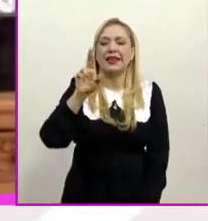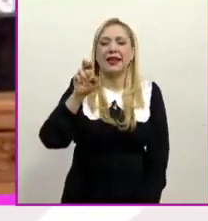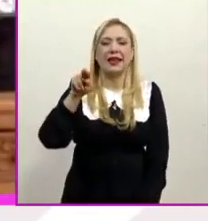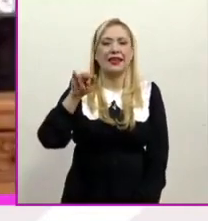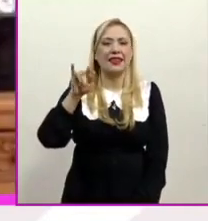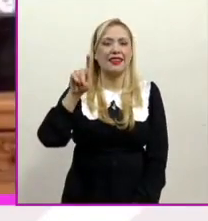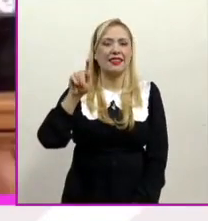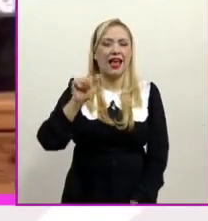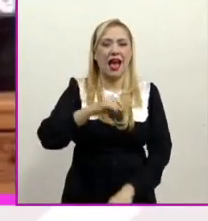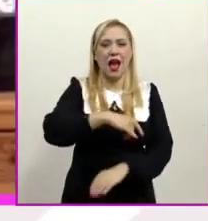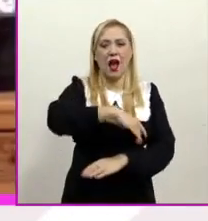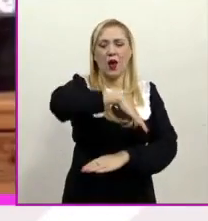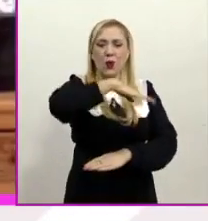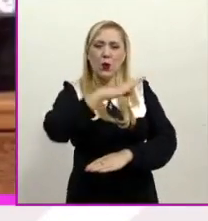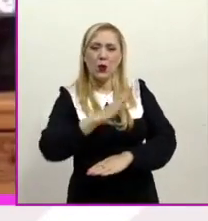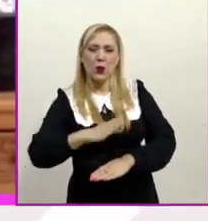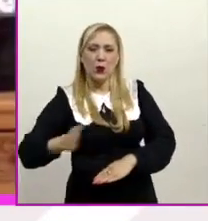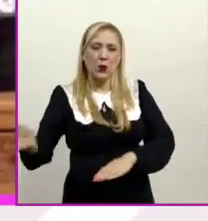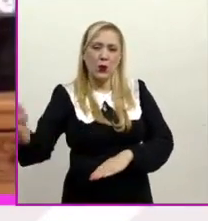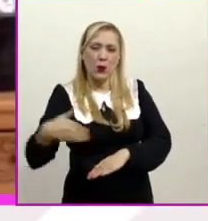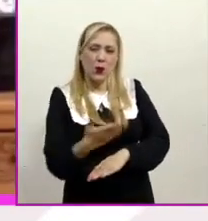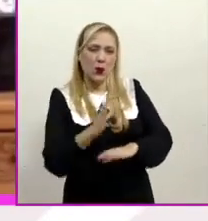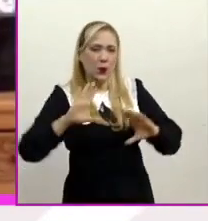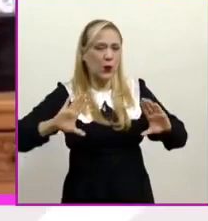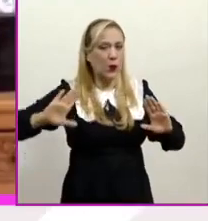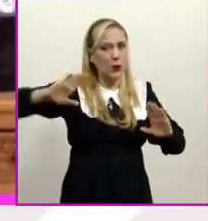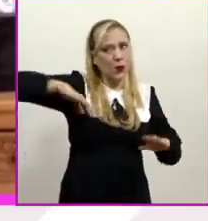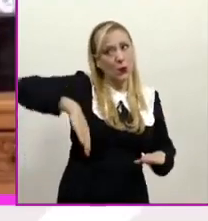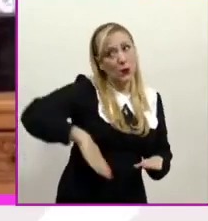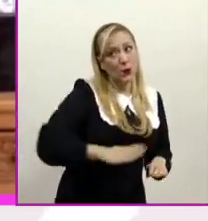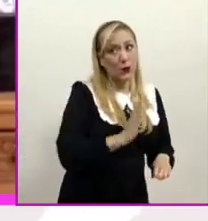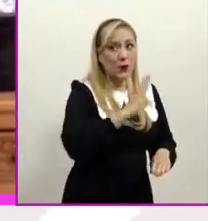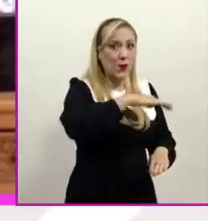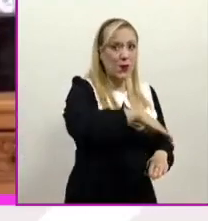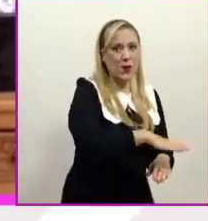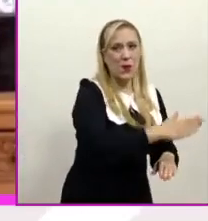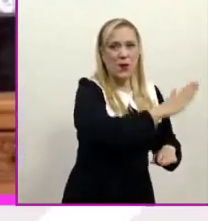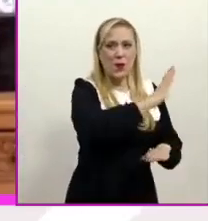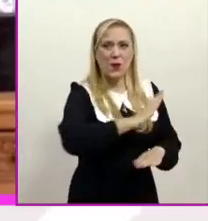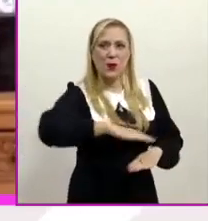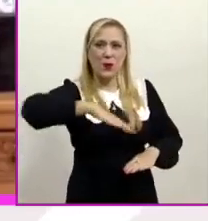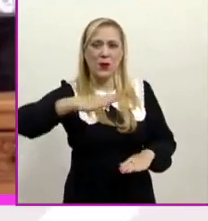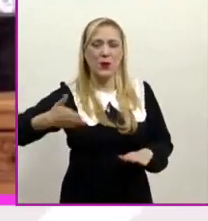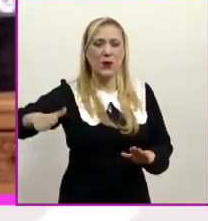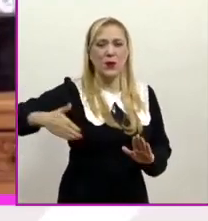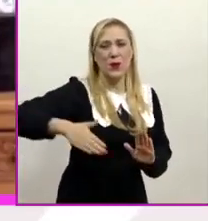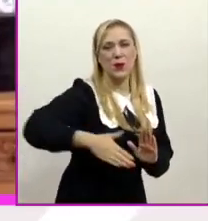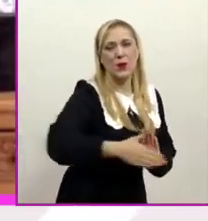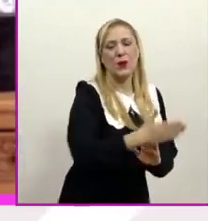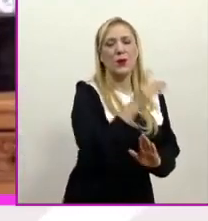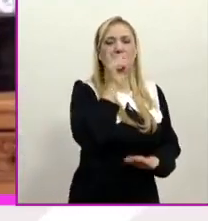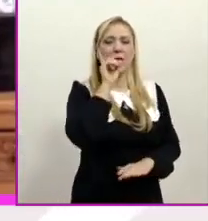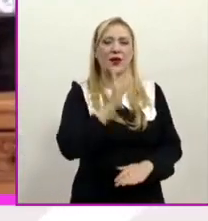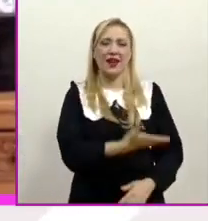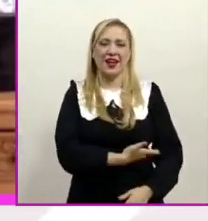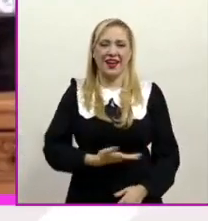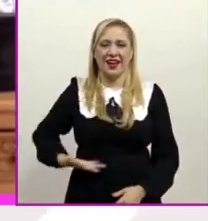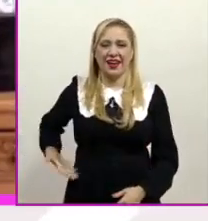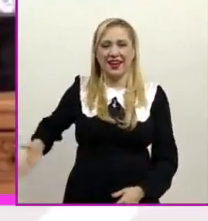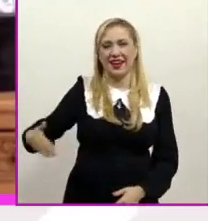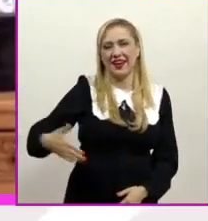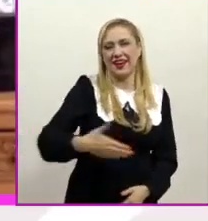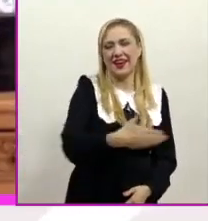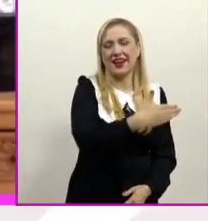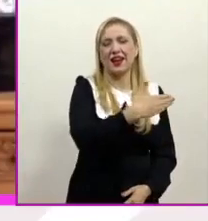ha causado una enorme conmoción, la cual me parece pues terrible que haya estas personas oponiéndose, que a una